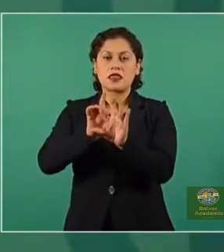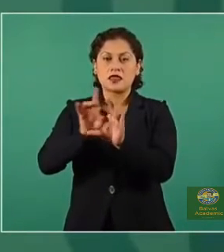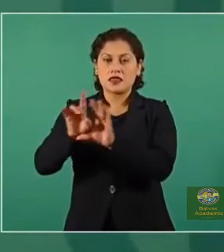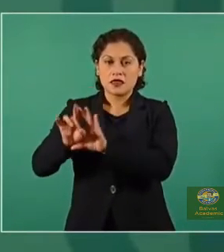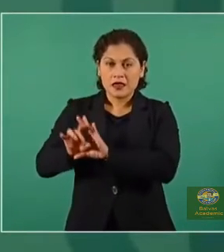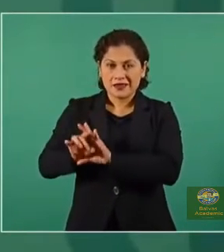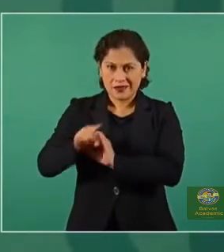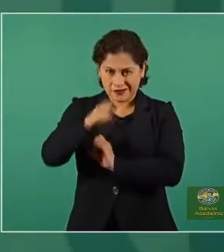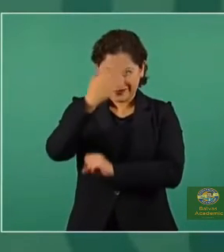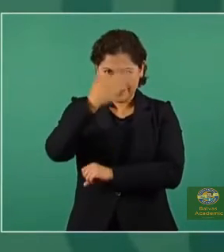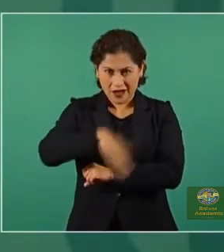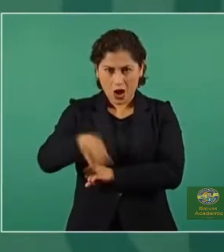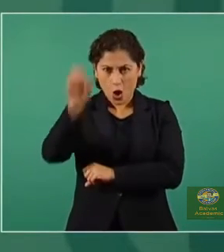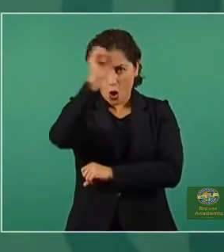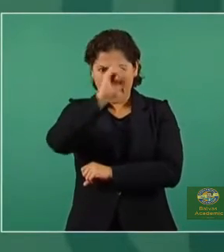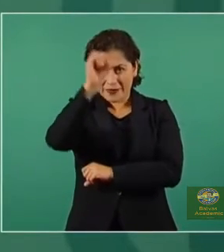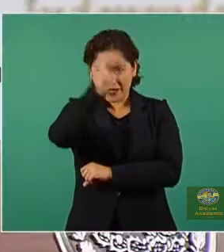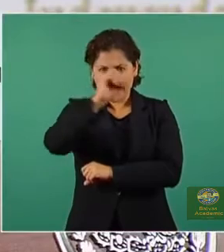opinadores?